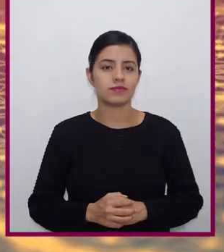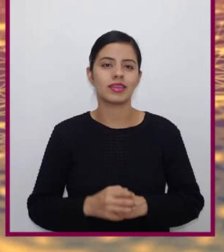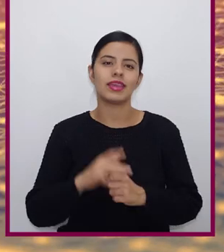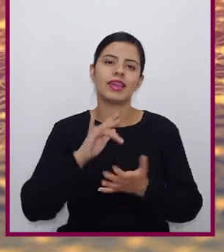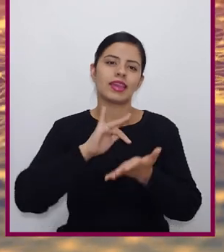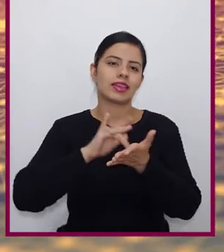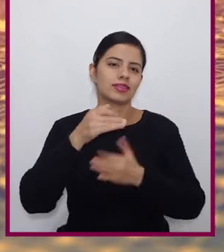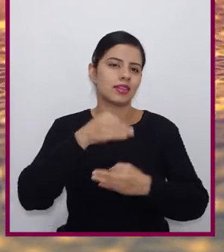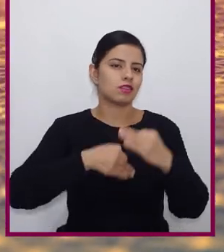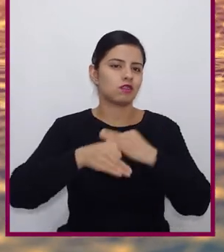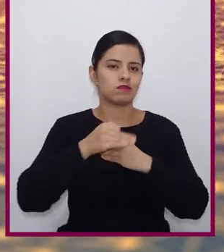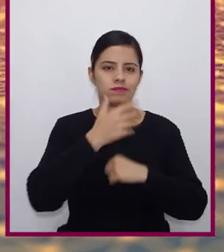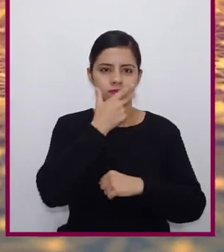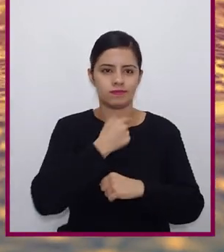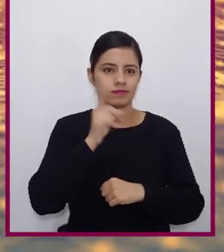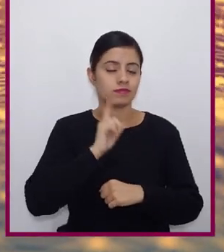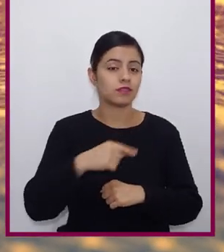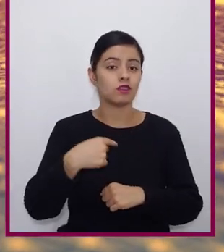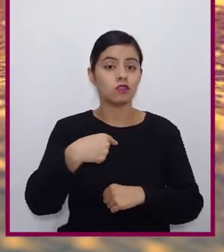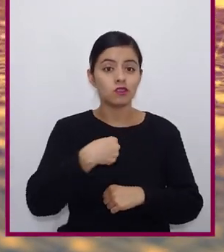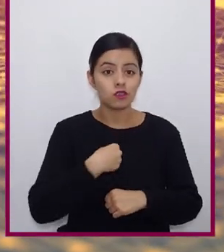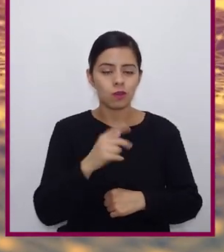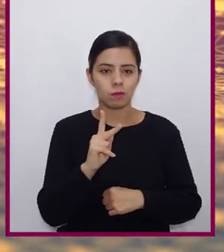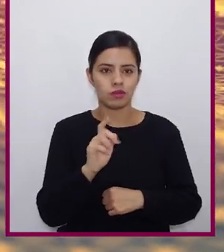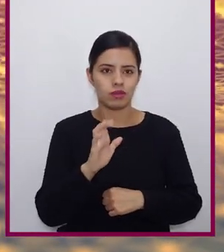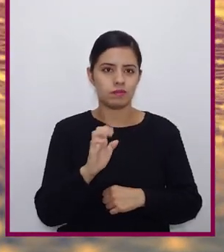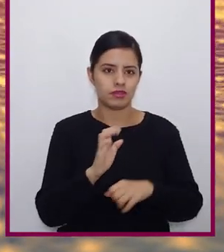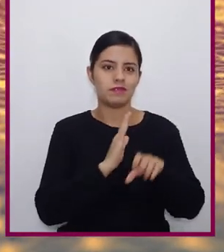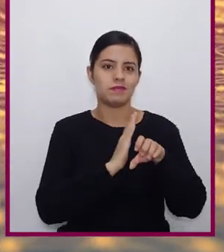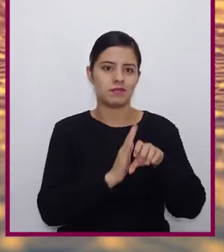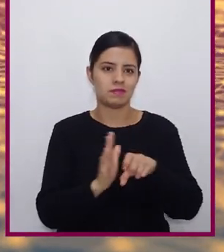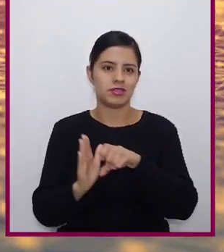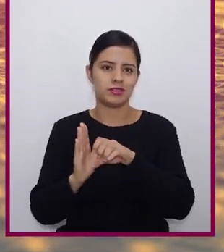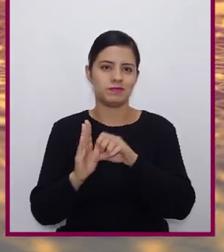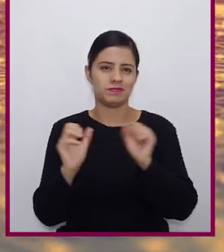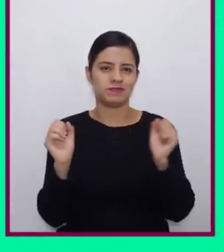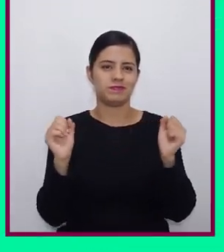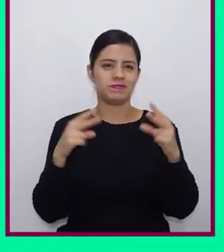Gracias a todos y todas. Yo soy Pepe Pepino.